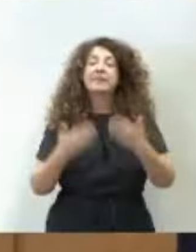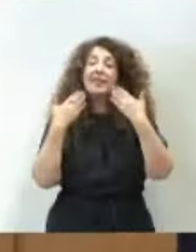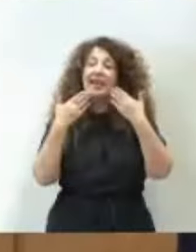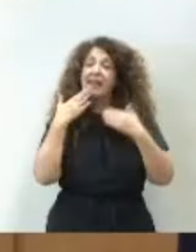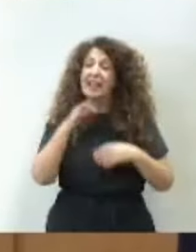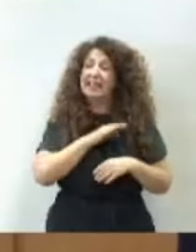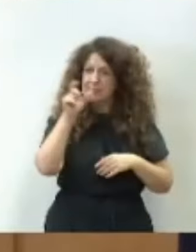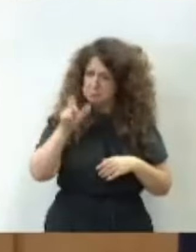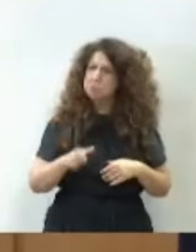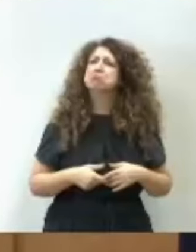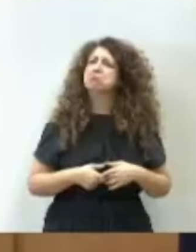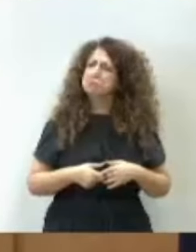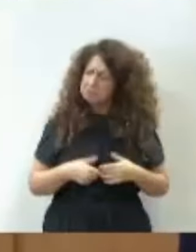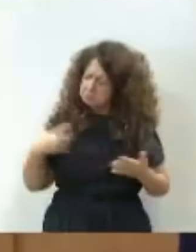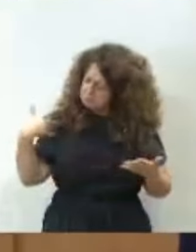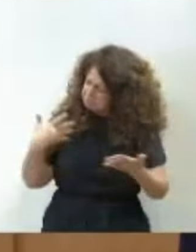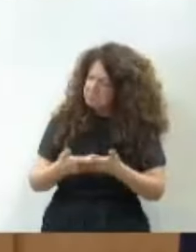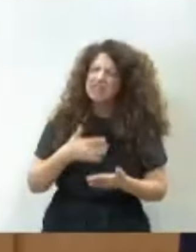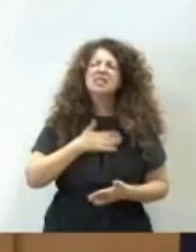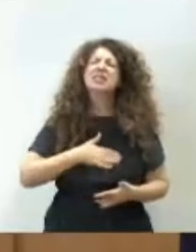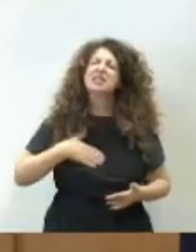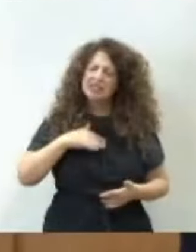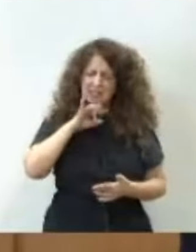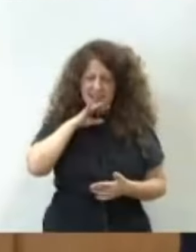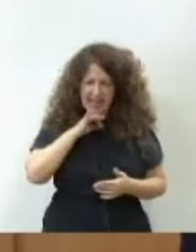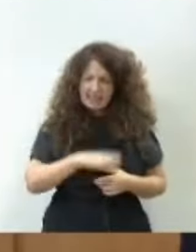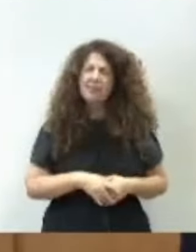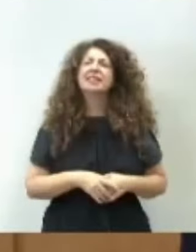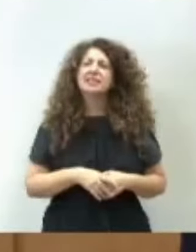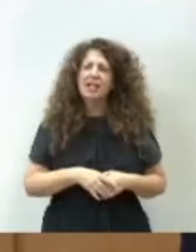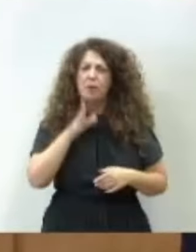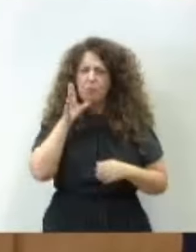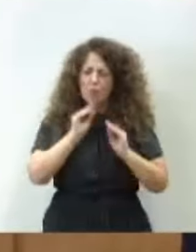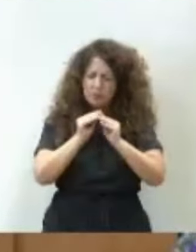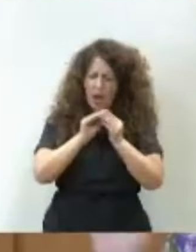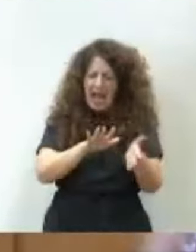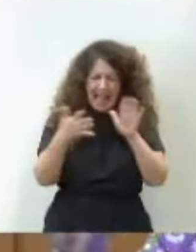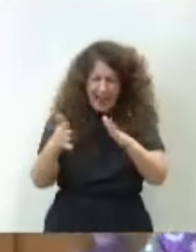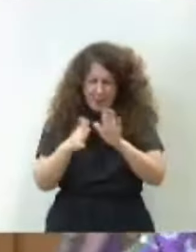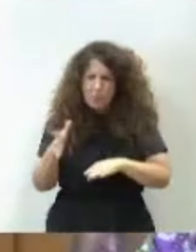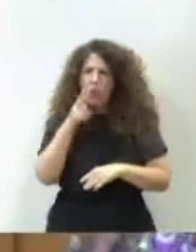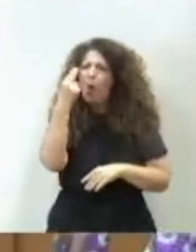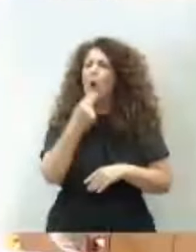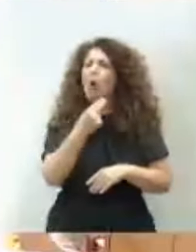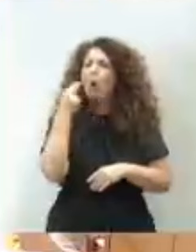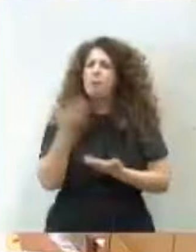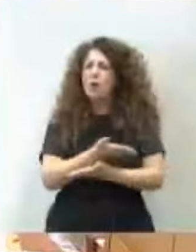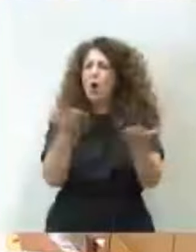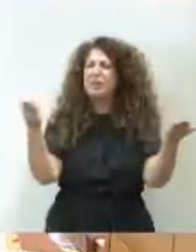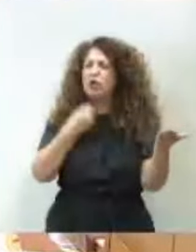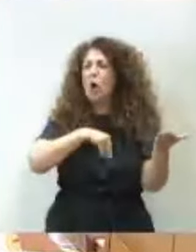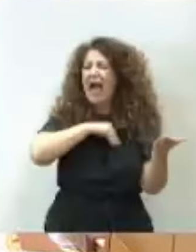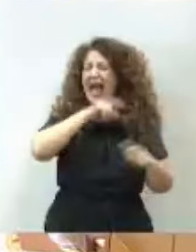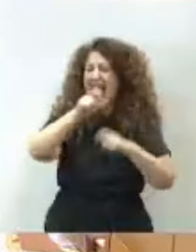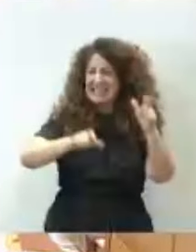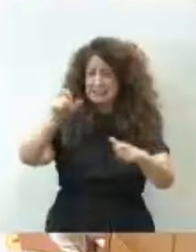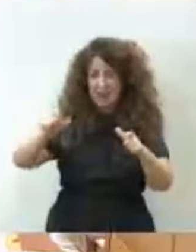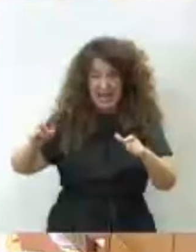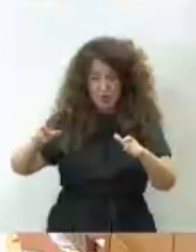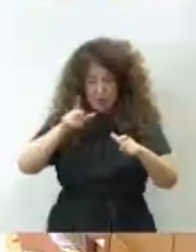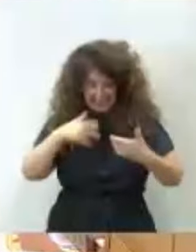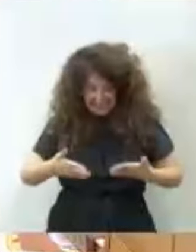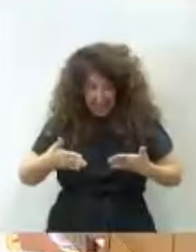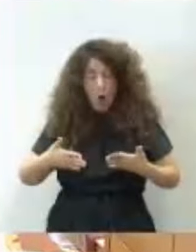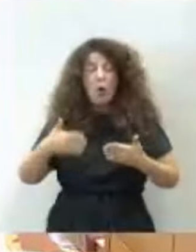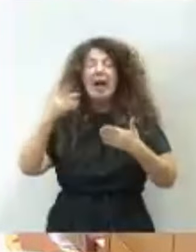Sí, estoy satisfecha, muy satisfecha, por el grado de ejecución y por el compromiso con los españoles de hoy, los de mañana y los de